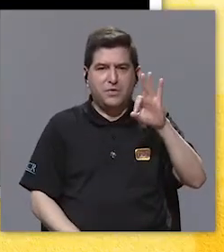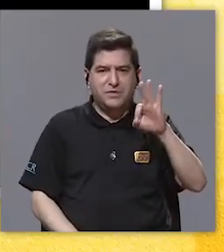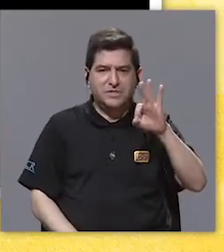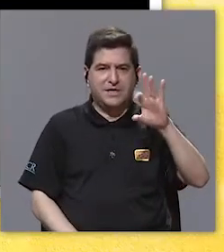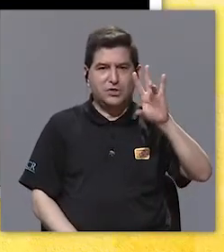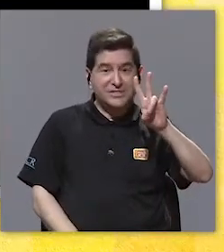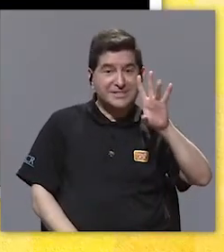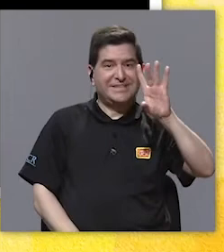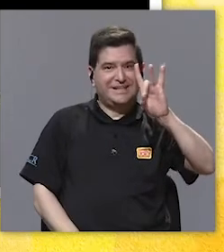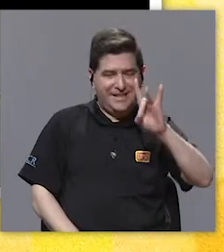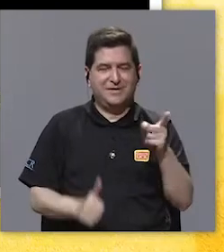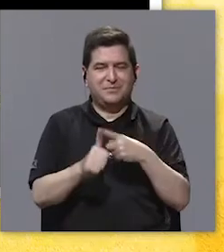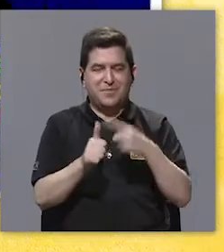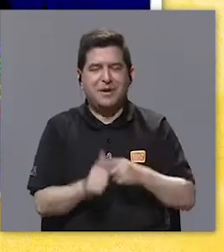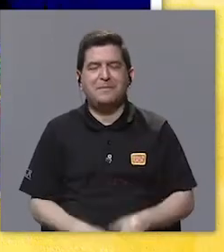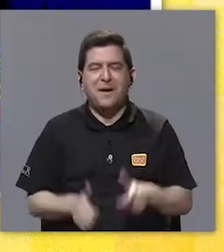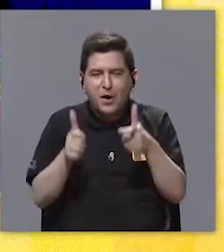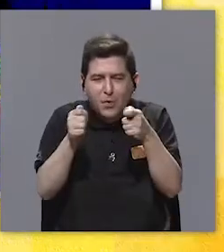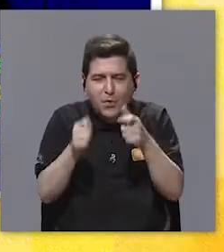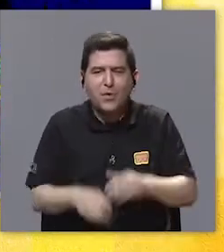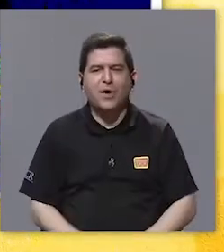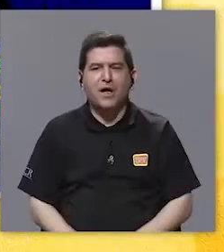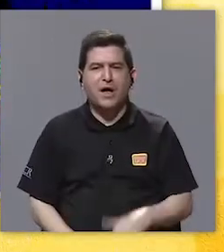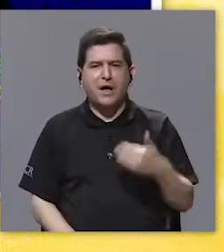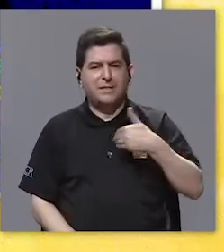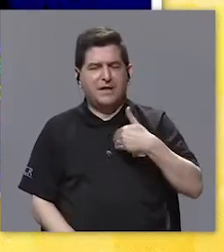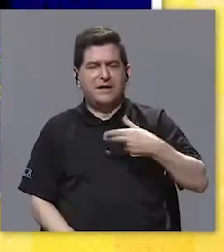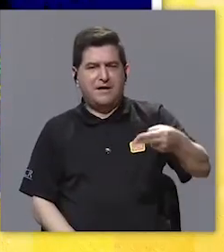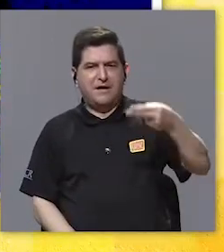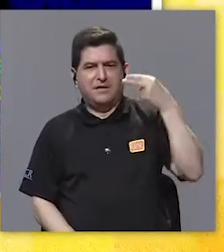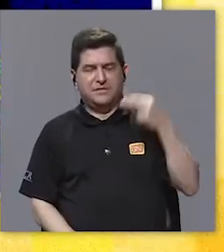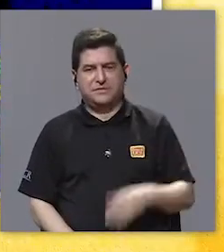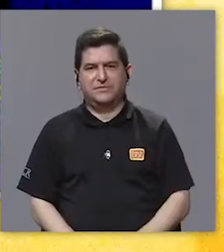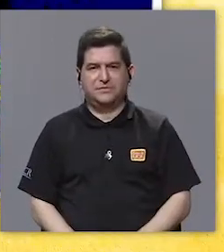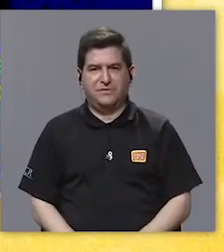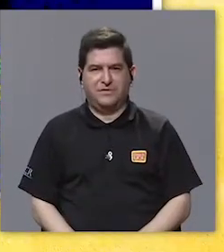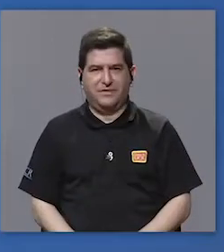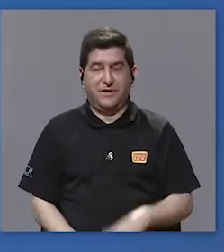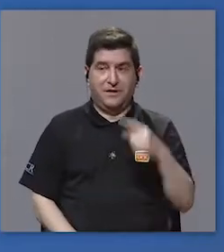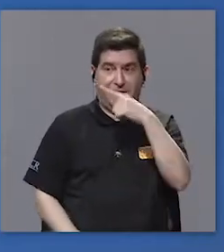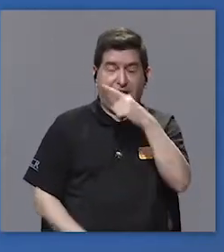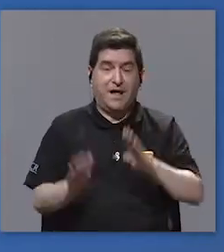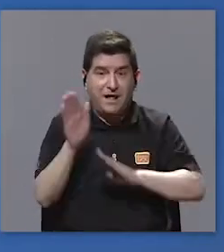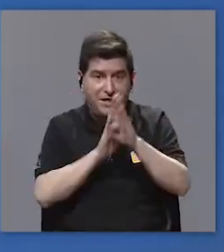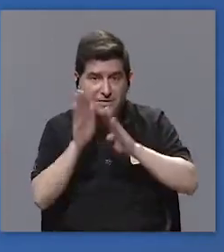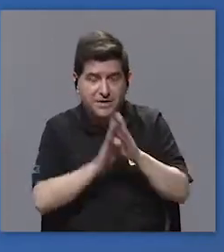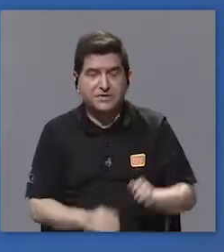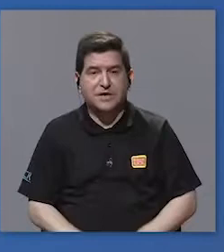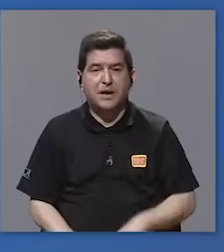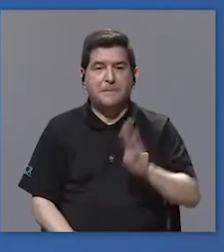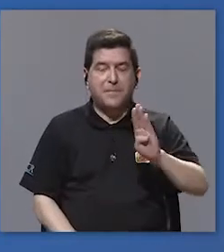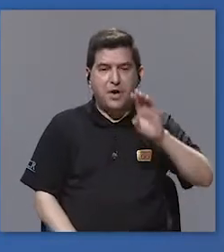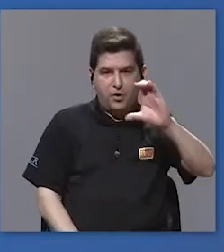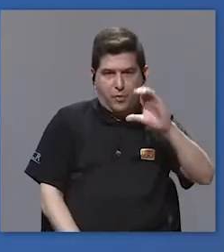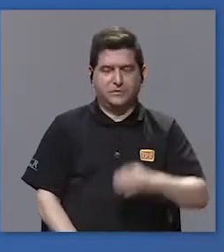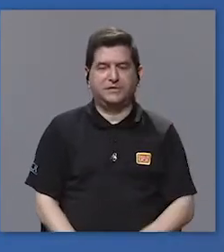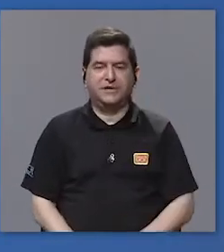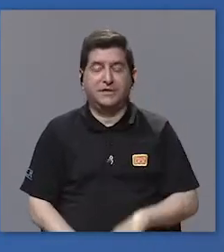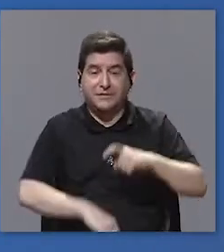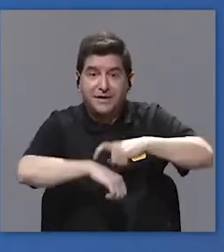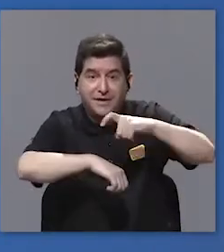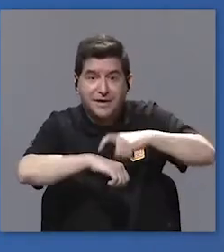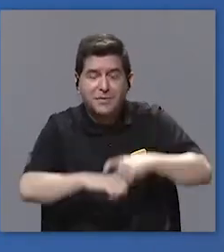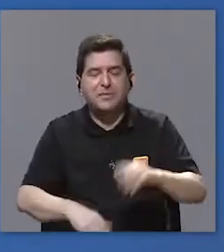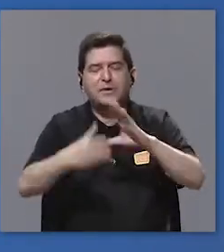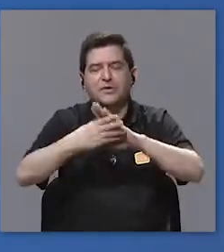videojuego que contaba con una historia conoce al cave adventure desarrollado por bill browder a partir de ese momento la narrativa se volvería